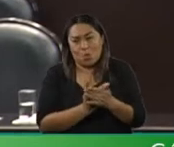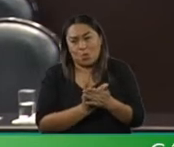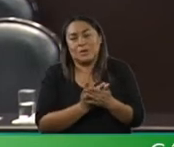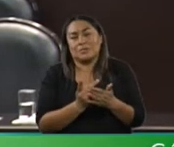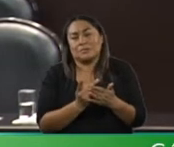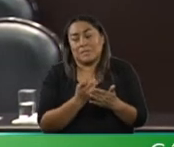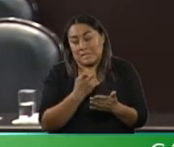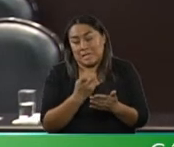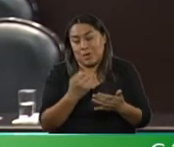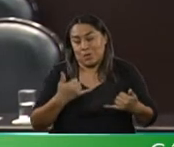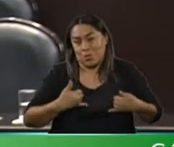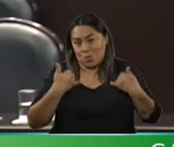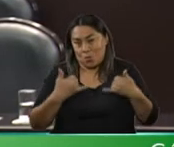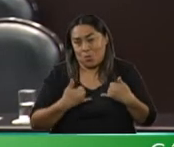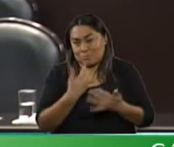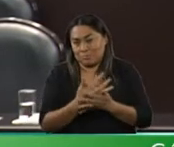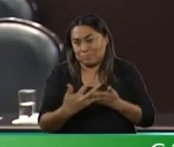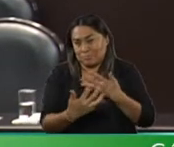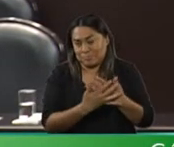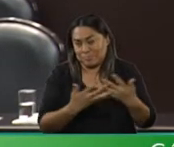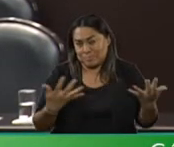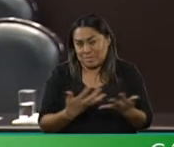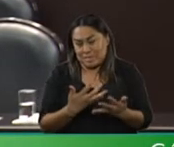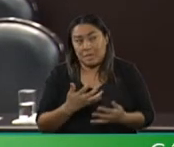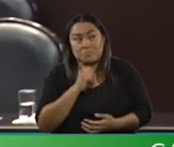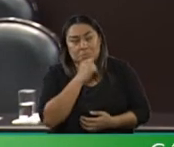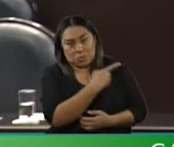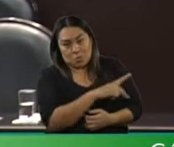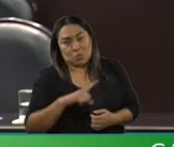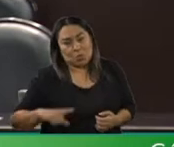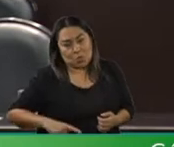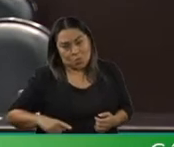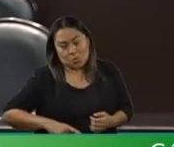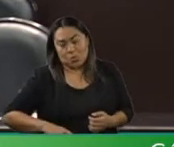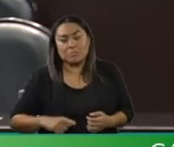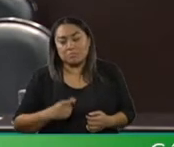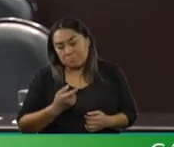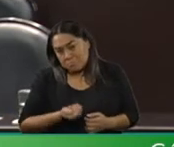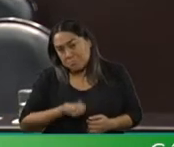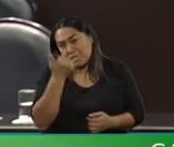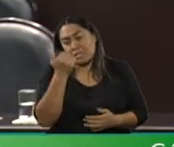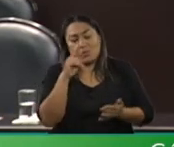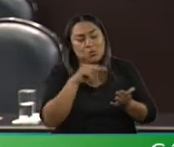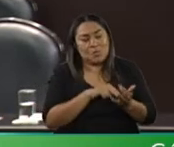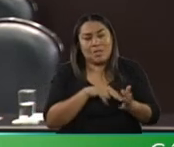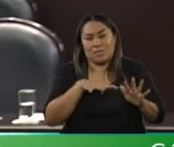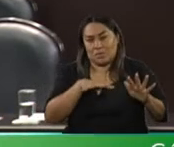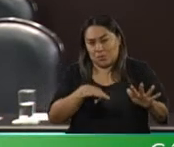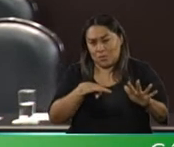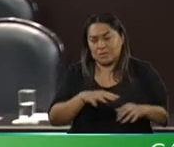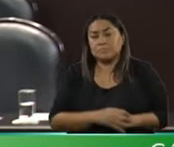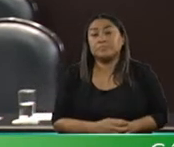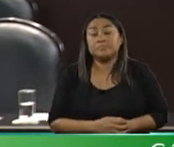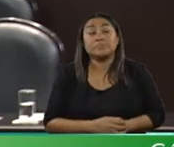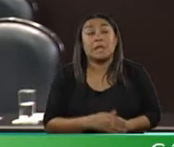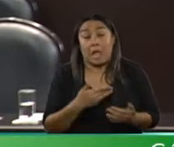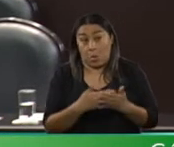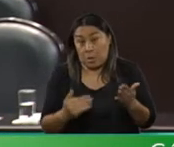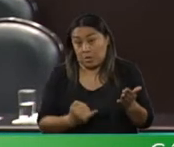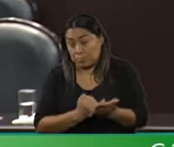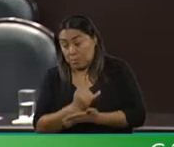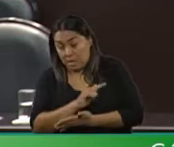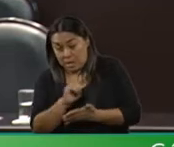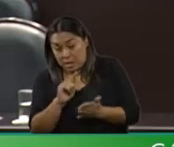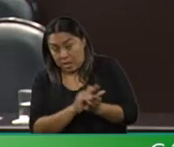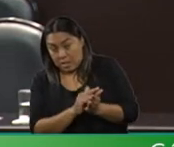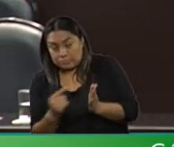Jóvenes Construyendo el Futuro, echado a andar por esta administración en el año 2019. Para que con esta reforma ya